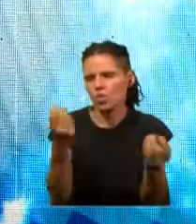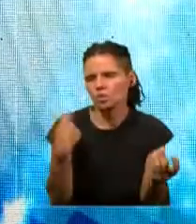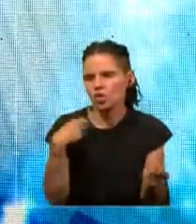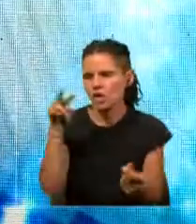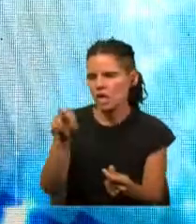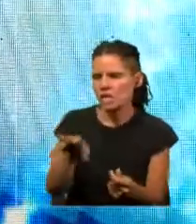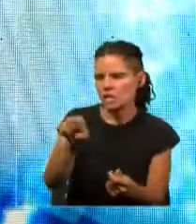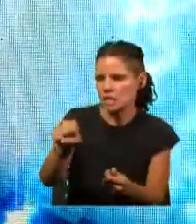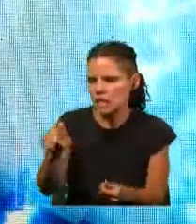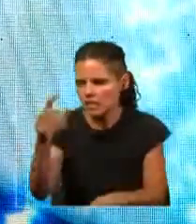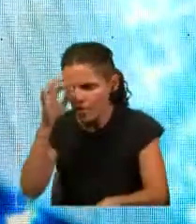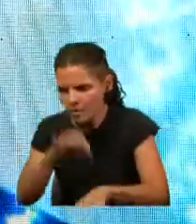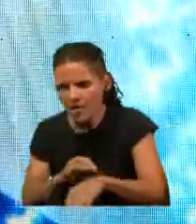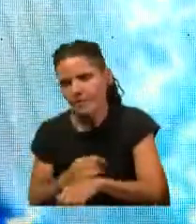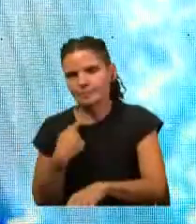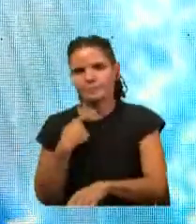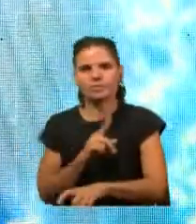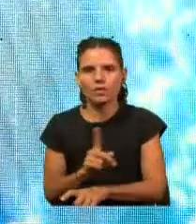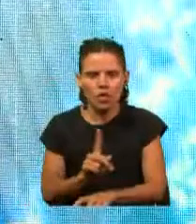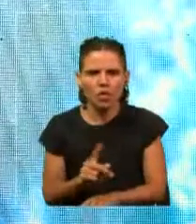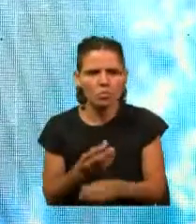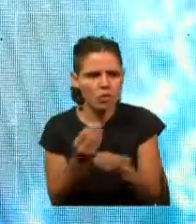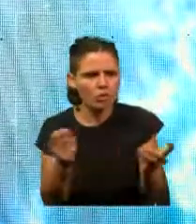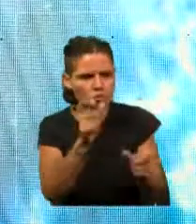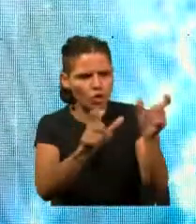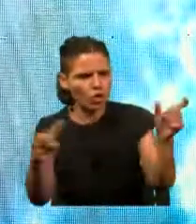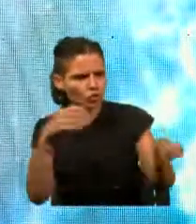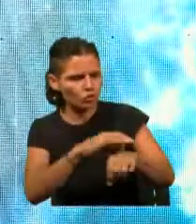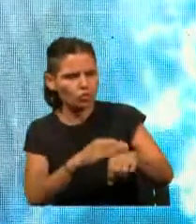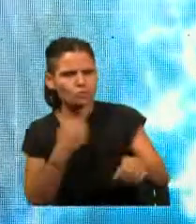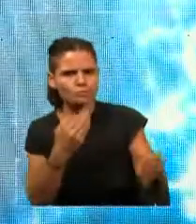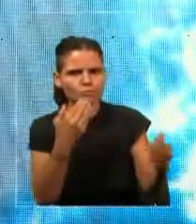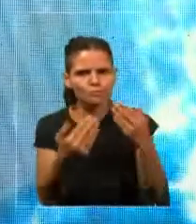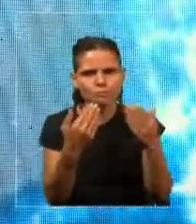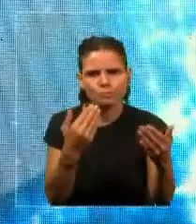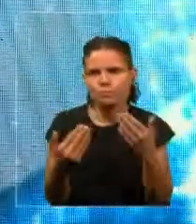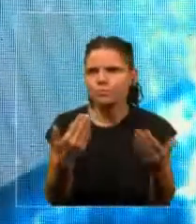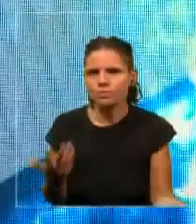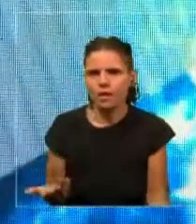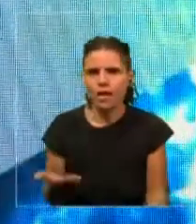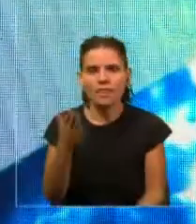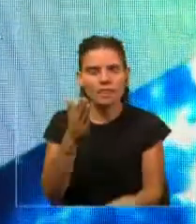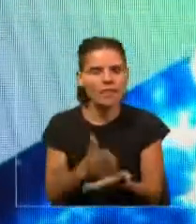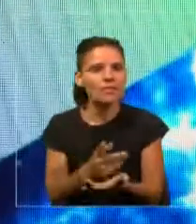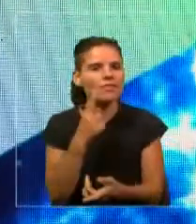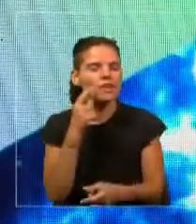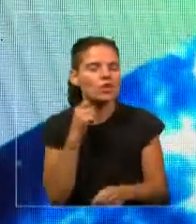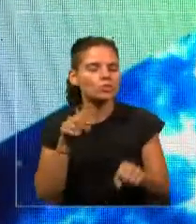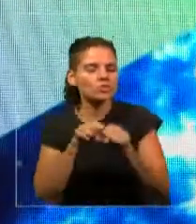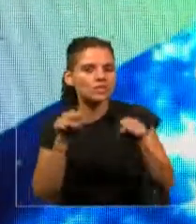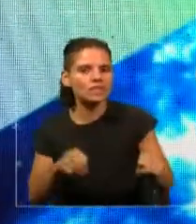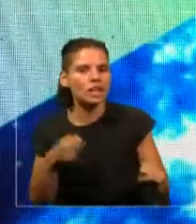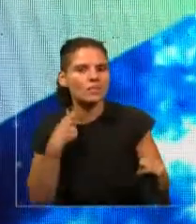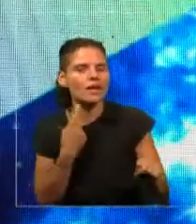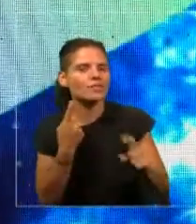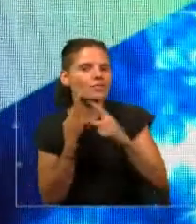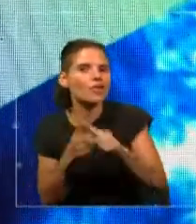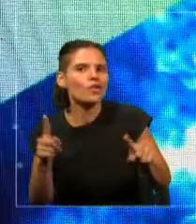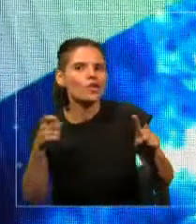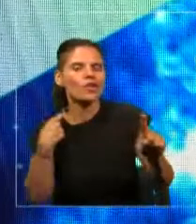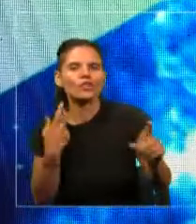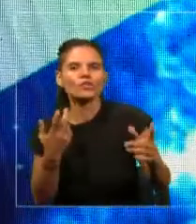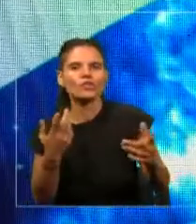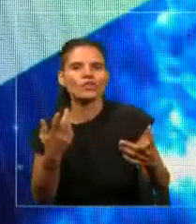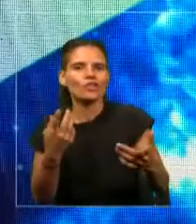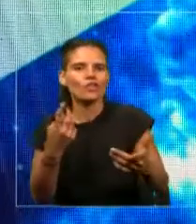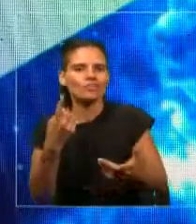Yo lo he hablado con muchos médicos, tiene que haber sistema de contradiagnóstico, aunque sea automatizado. Por ejemplo, para un cáncer